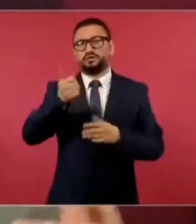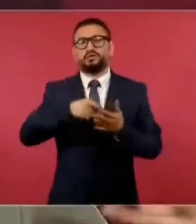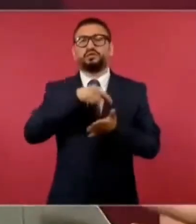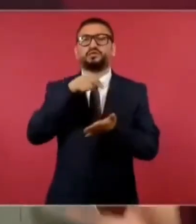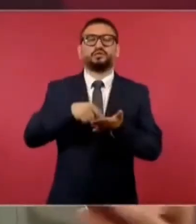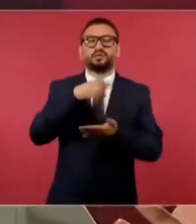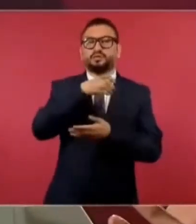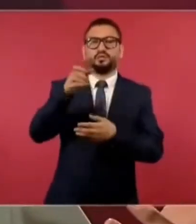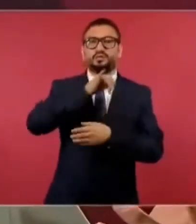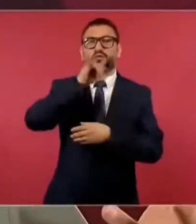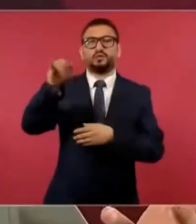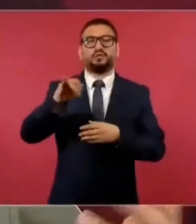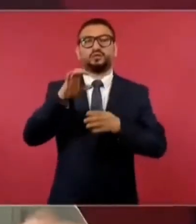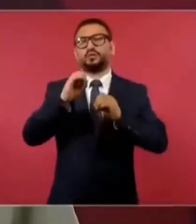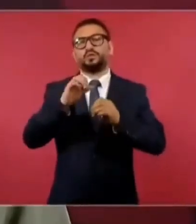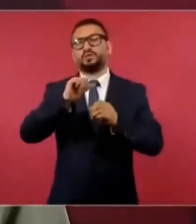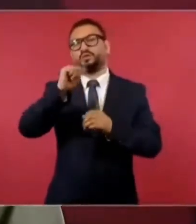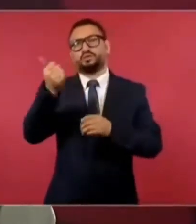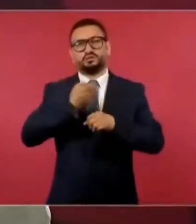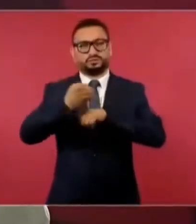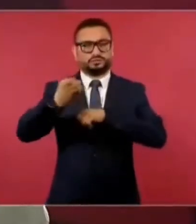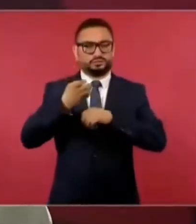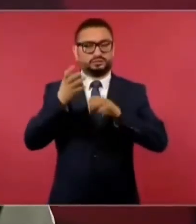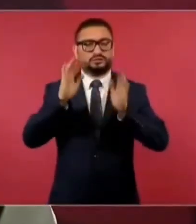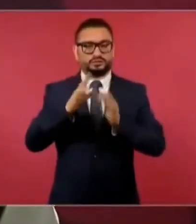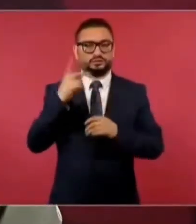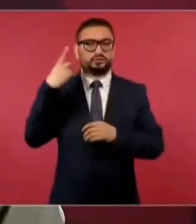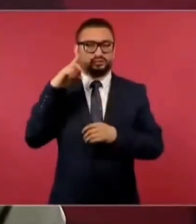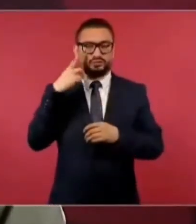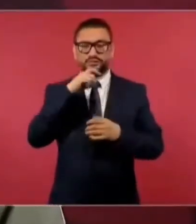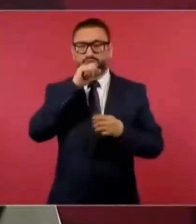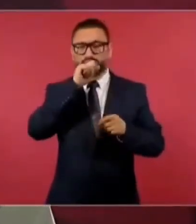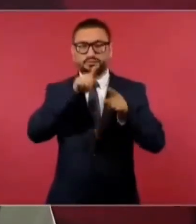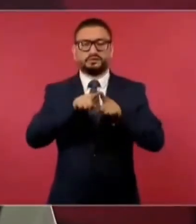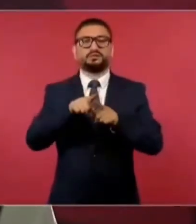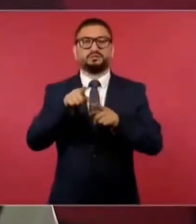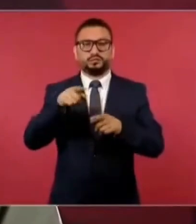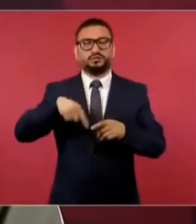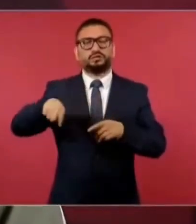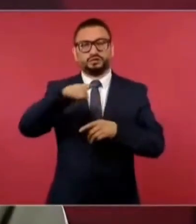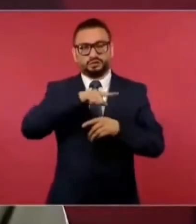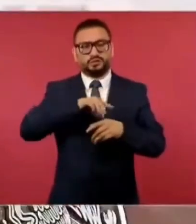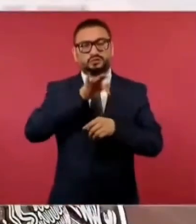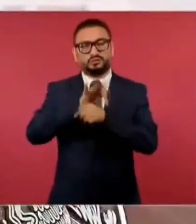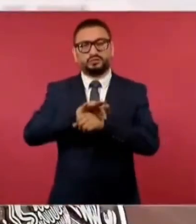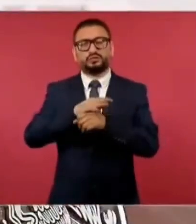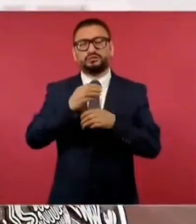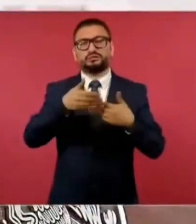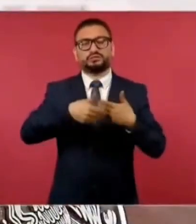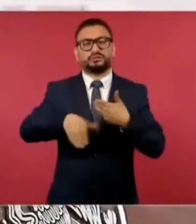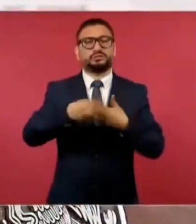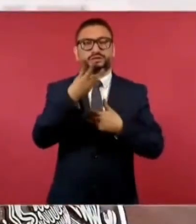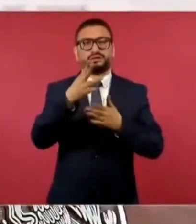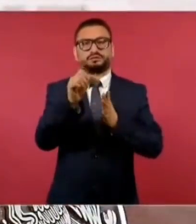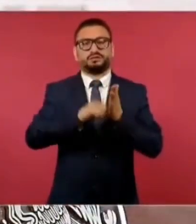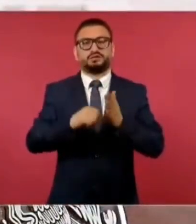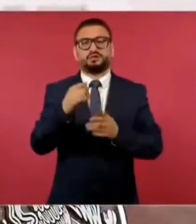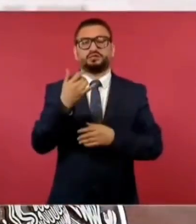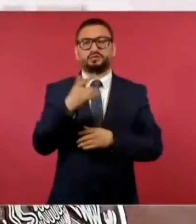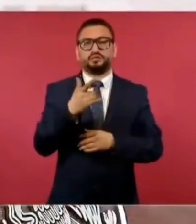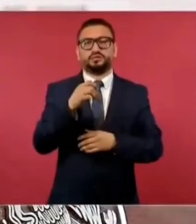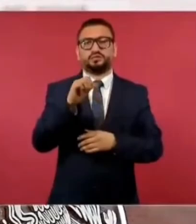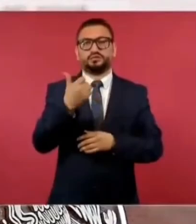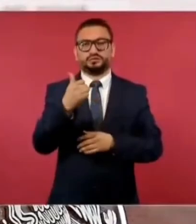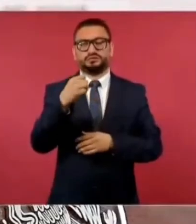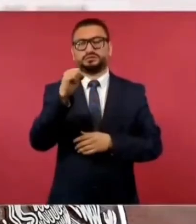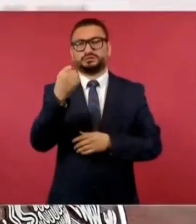o incluso en otro estado, y en Durango igual, tengamos la cobertura los próximos 3 meses, es decir, julio,